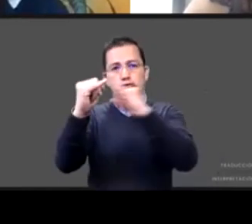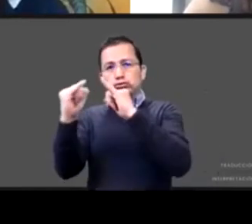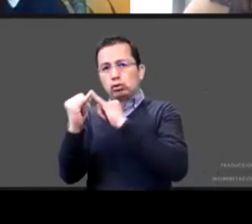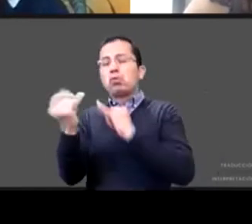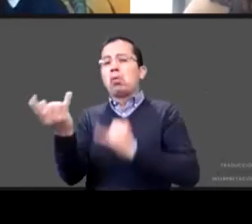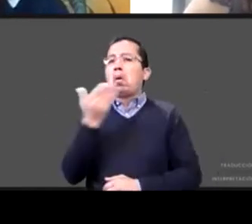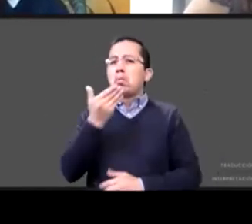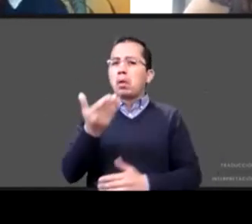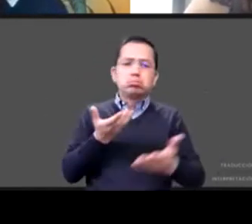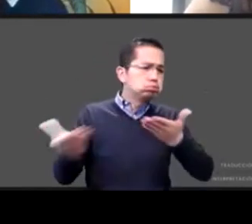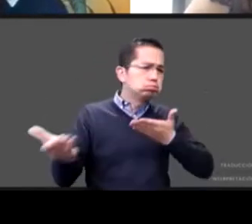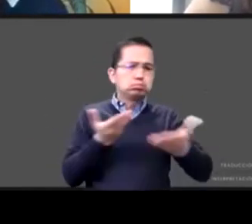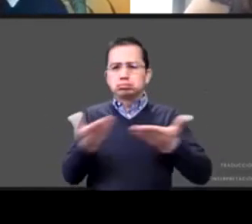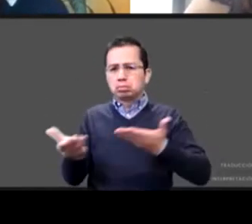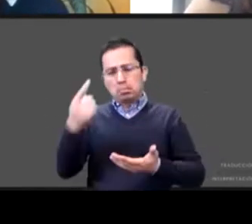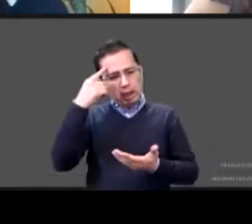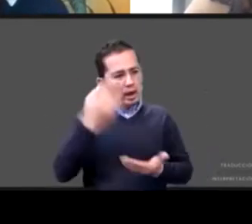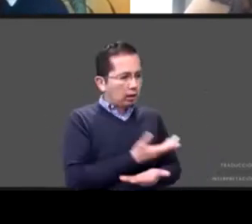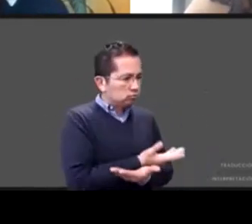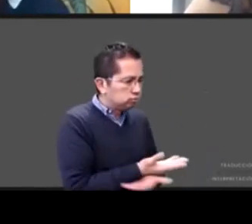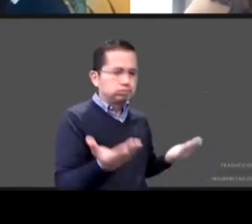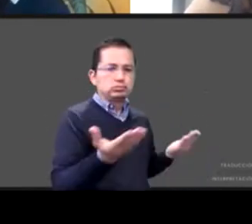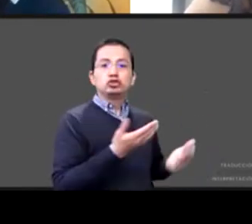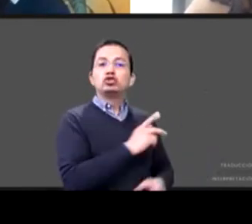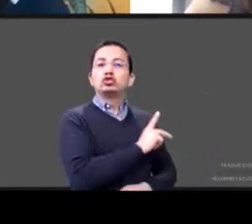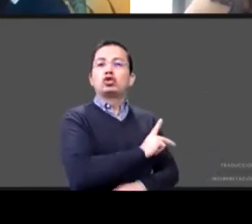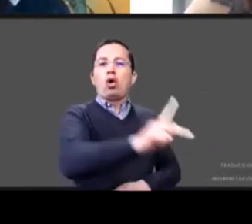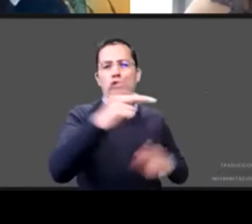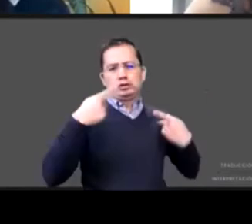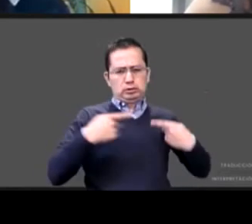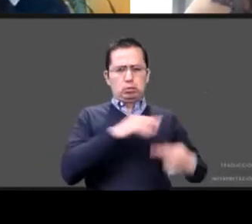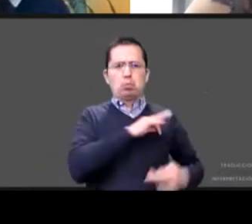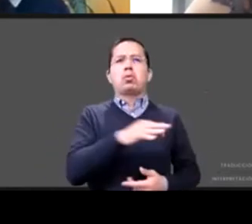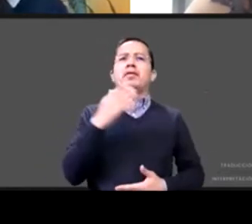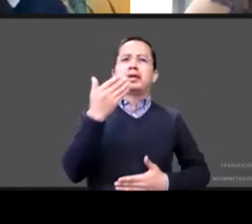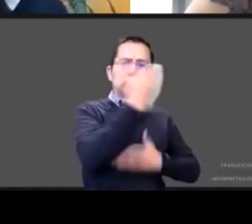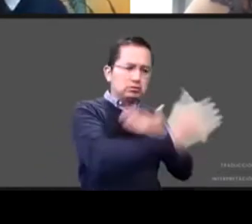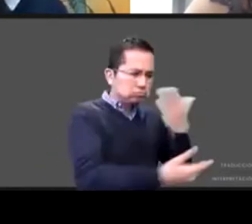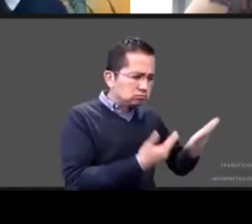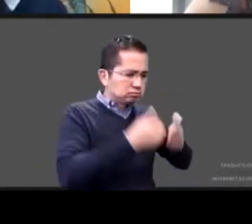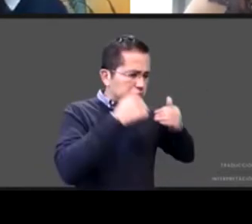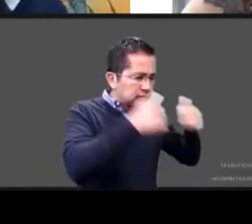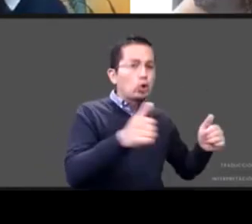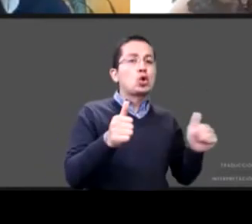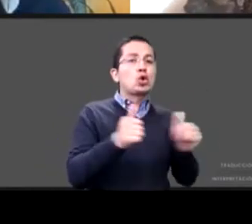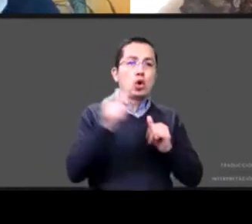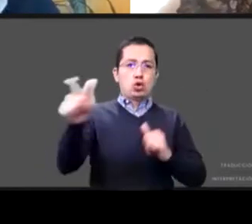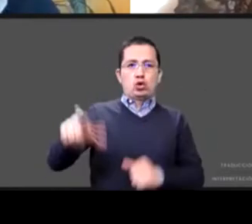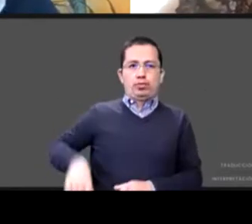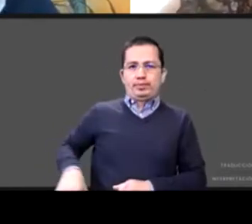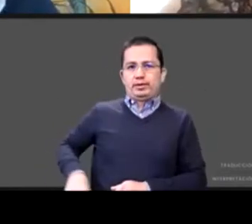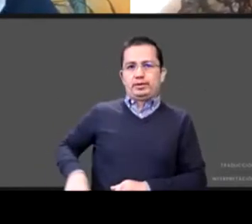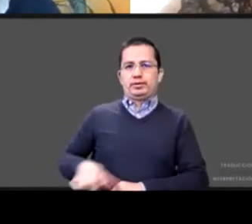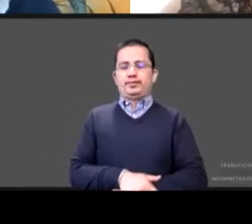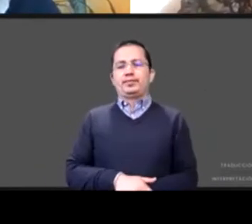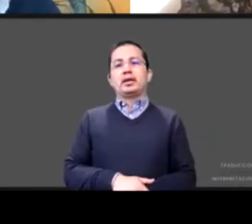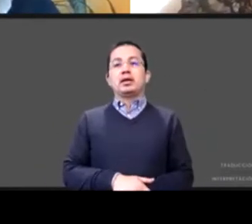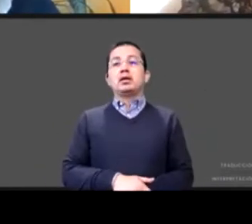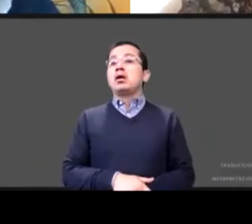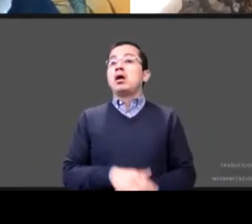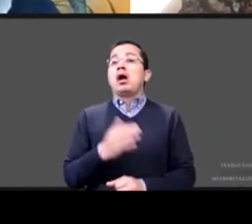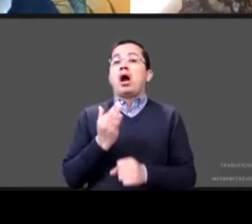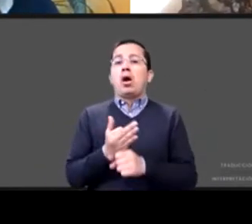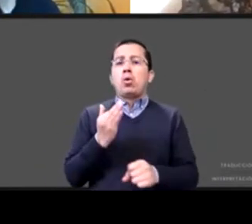todos los servicios y lo que se puede hacer, además en colaboración con las instancias de gobierno. Permítanme decirles que estamos alrededor de